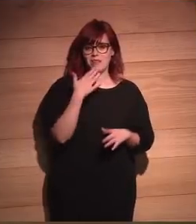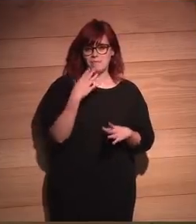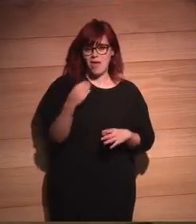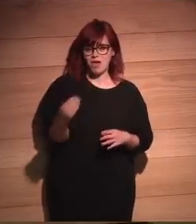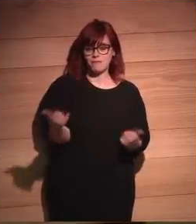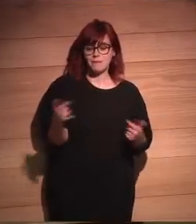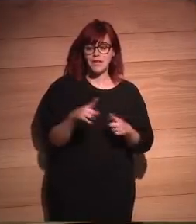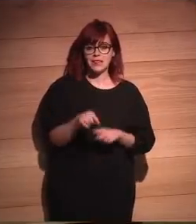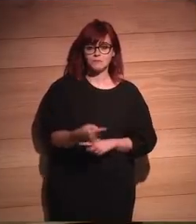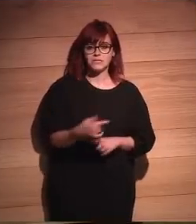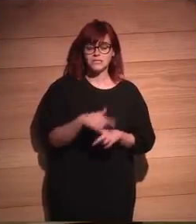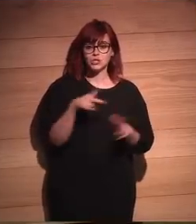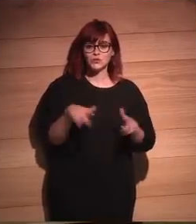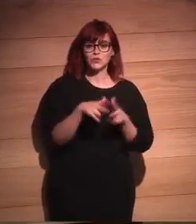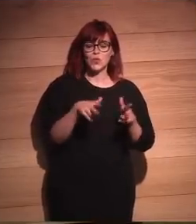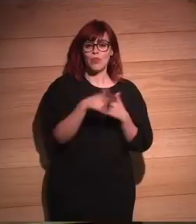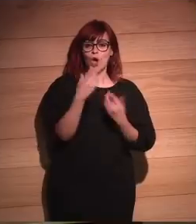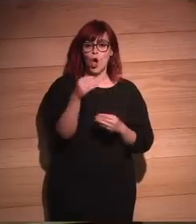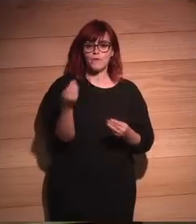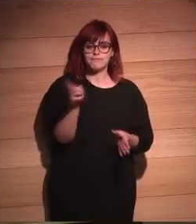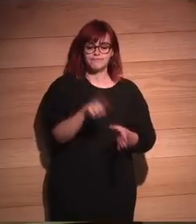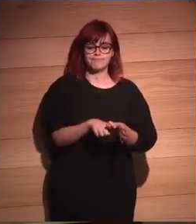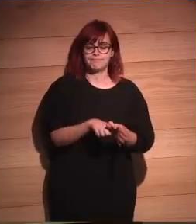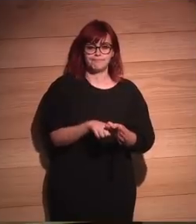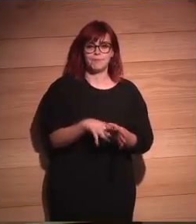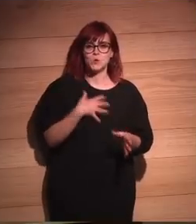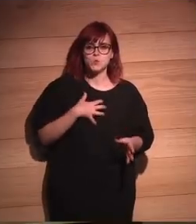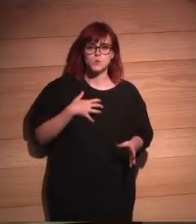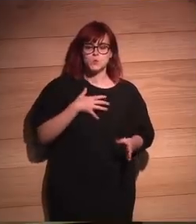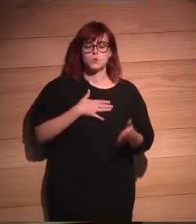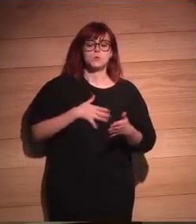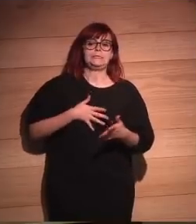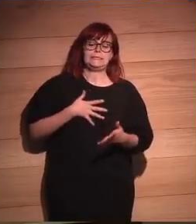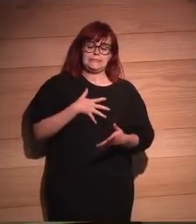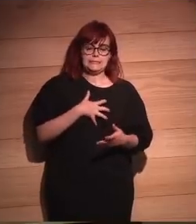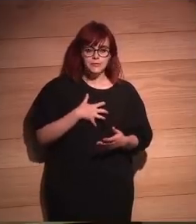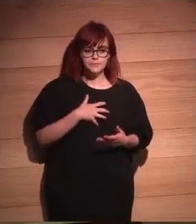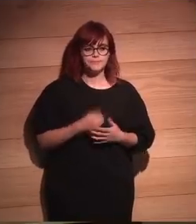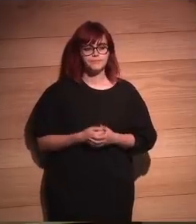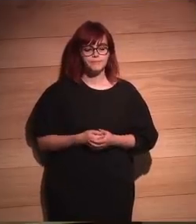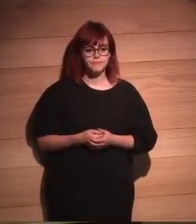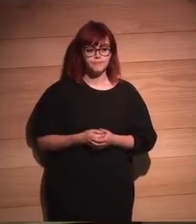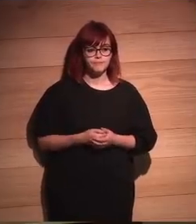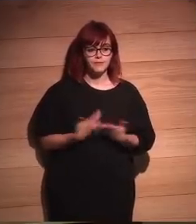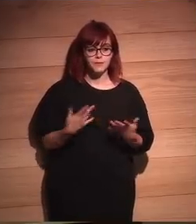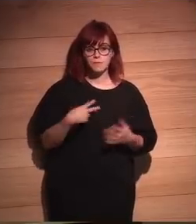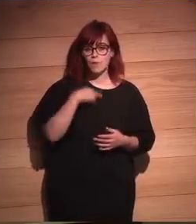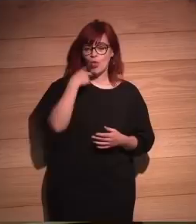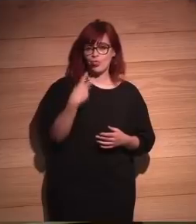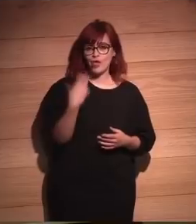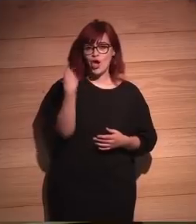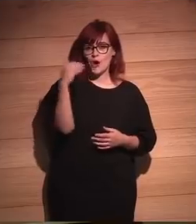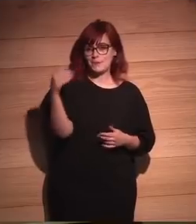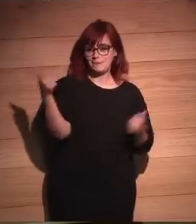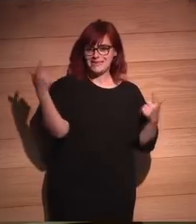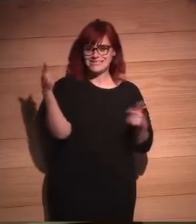la entrada en esta nueva sociedad de los más jóvenes se complica cada día más, ¿no? Pues tenemos la voz casi más